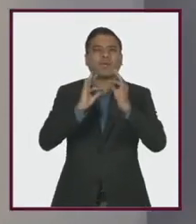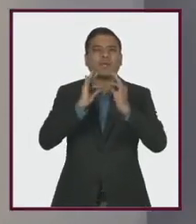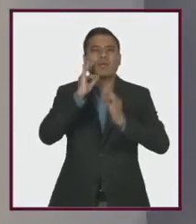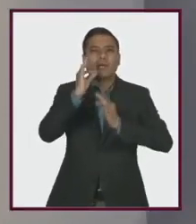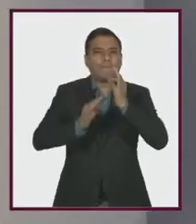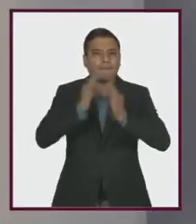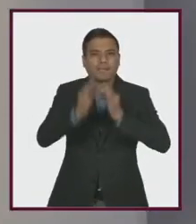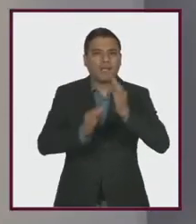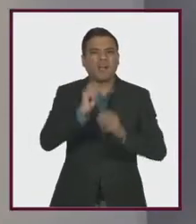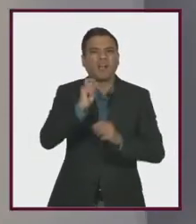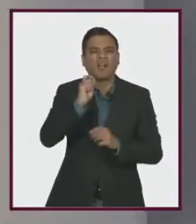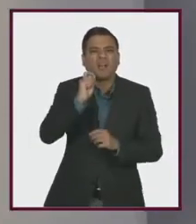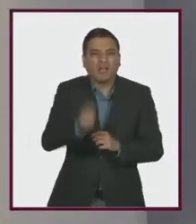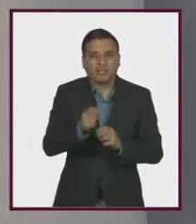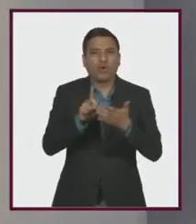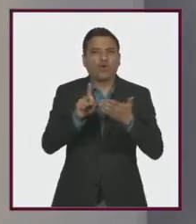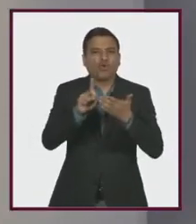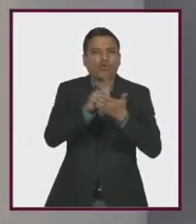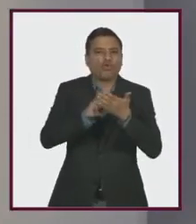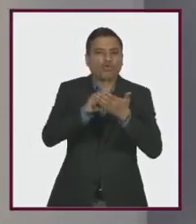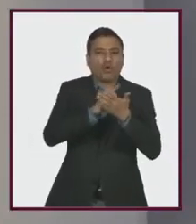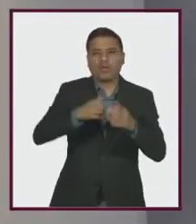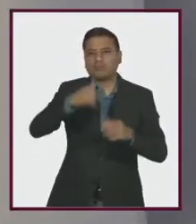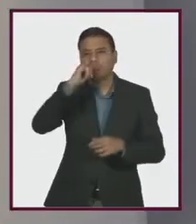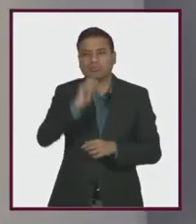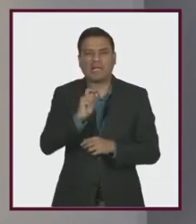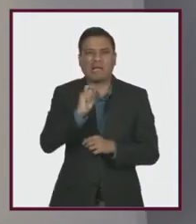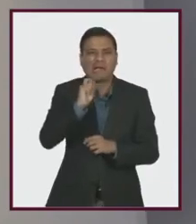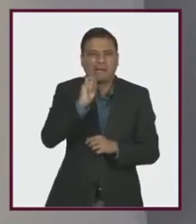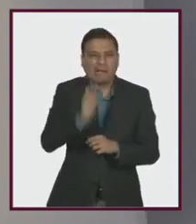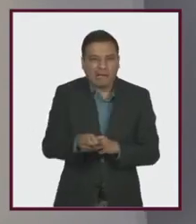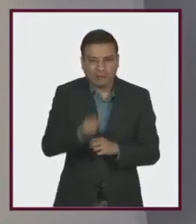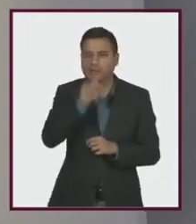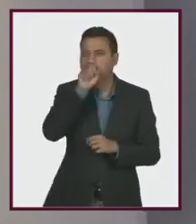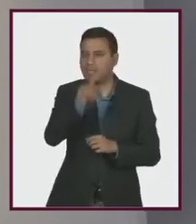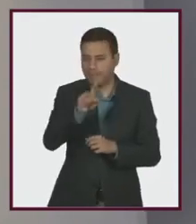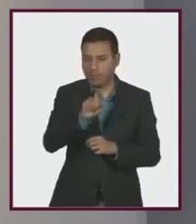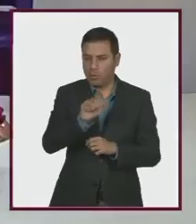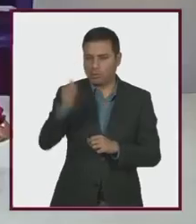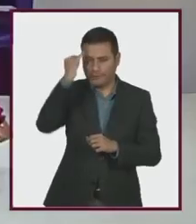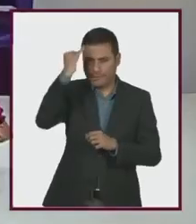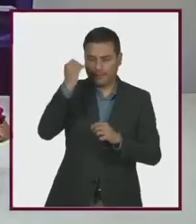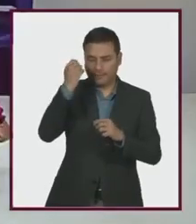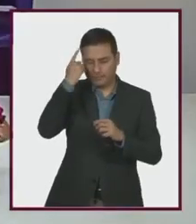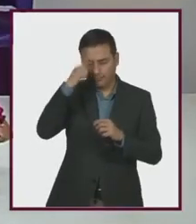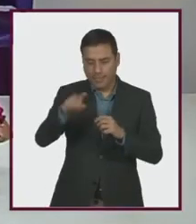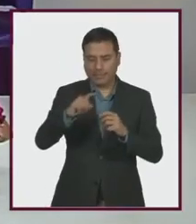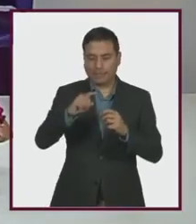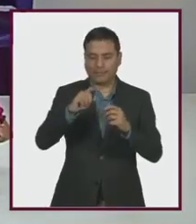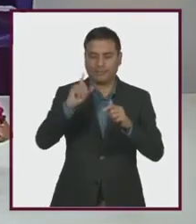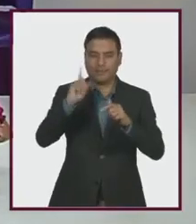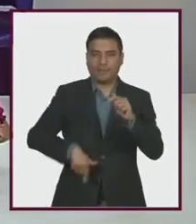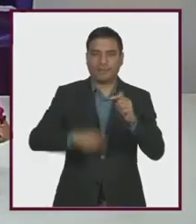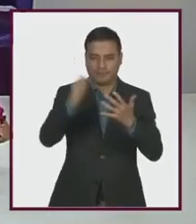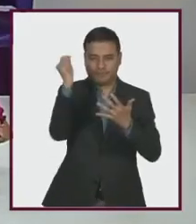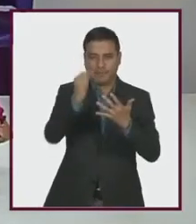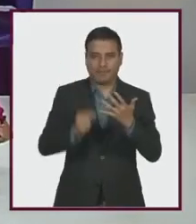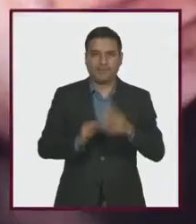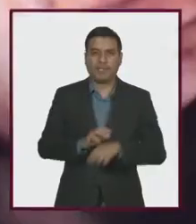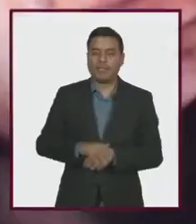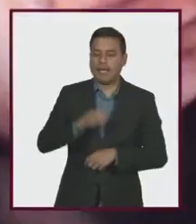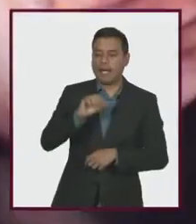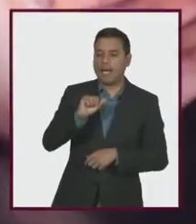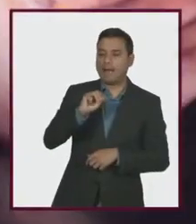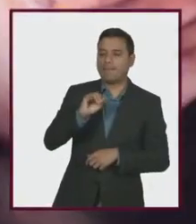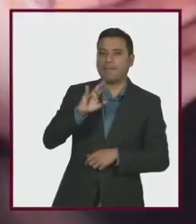hacen las sustancias, pero también vamos a hablar de otras formas de prevenir ahorita más adelante. Muy bien, y luego tenemos también América Soraya, el